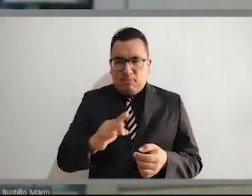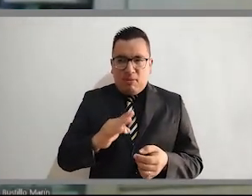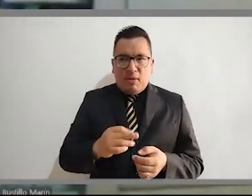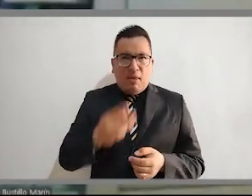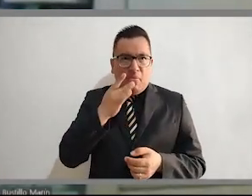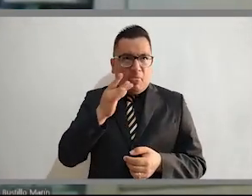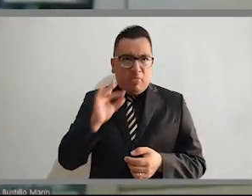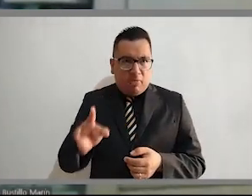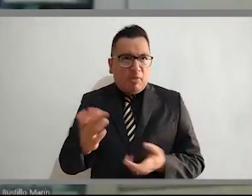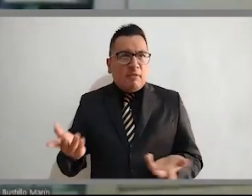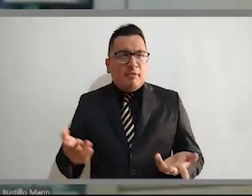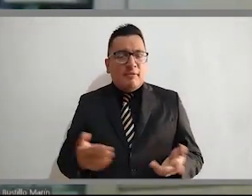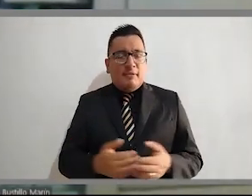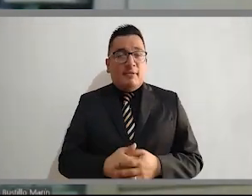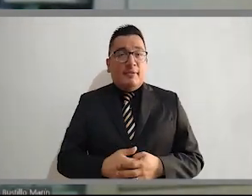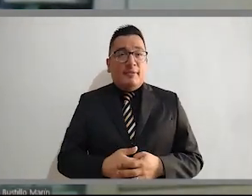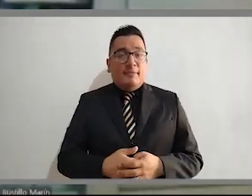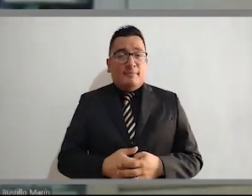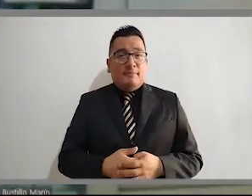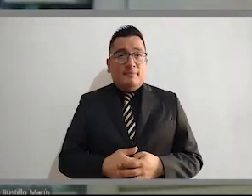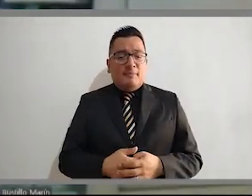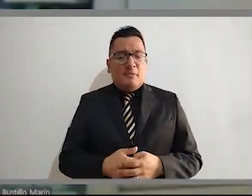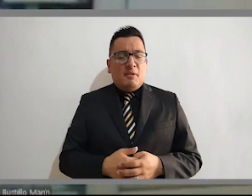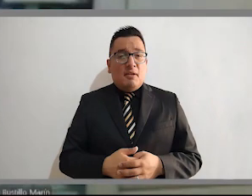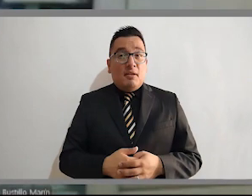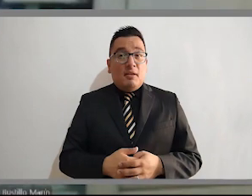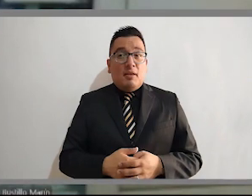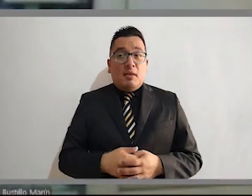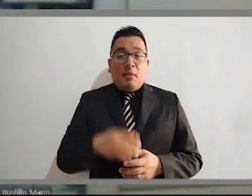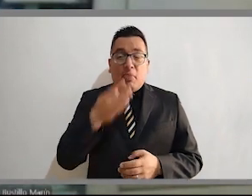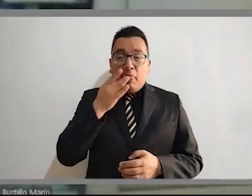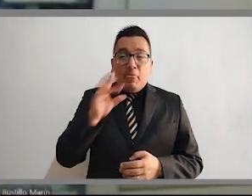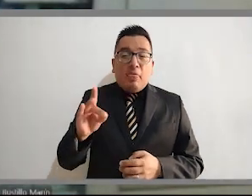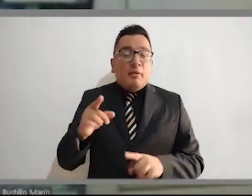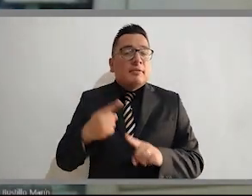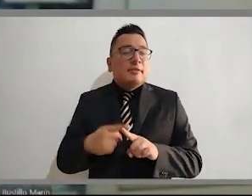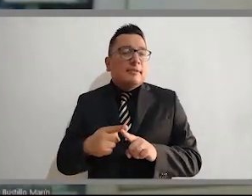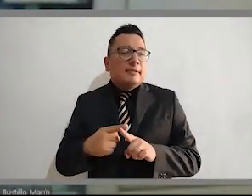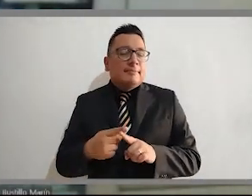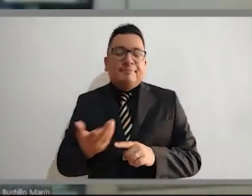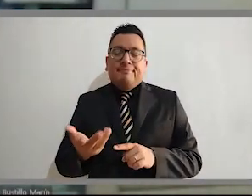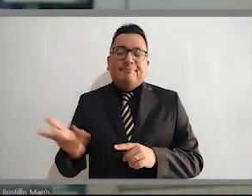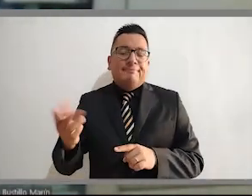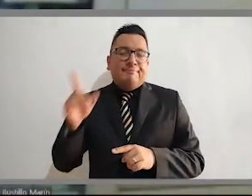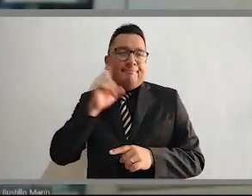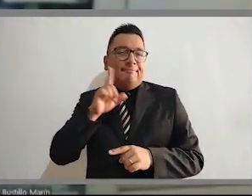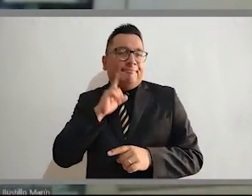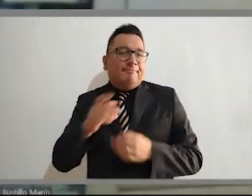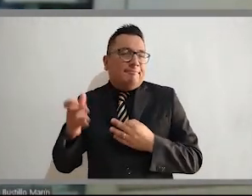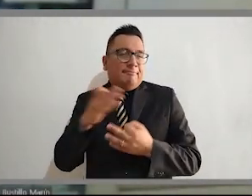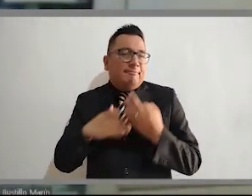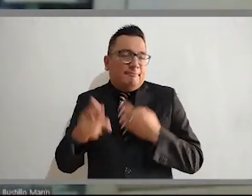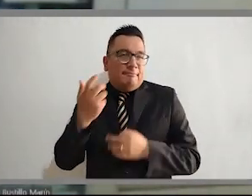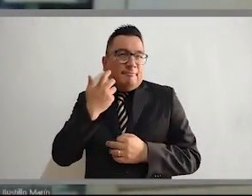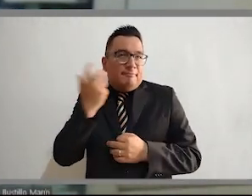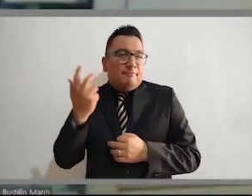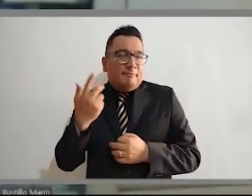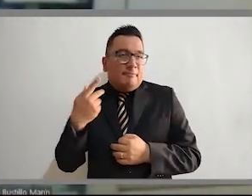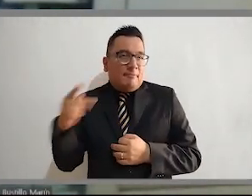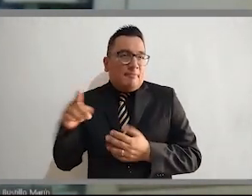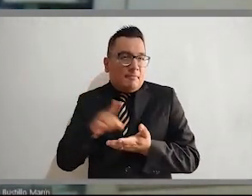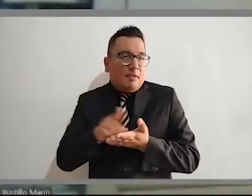electoral. ¿Y a quiénes? A todas las mujeres que buscan ejercer sus derechos políticos, pero